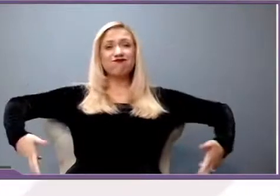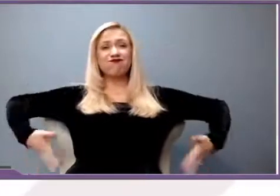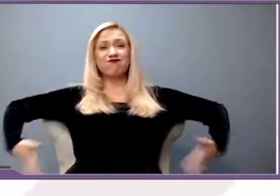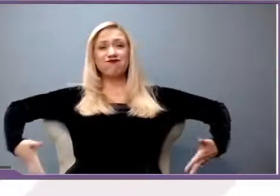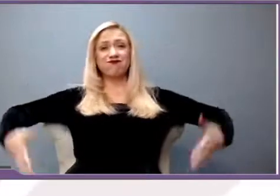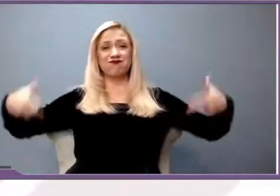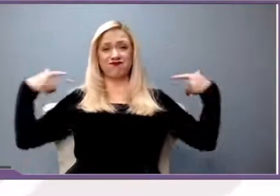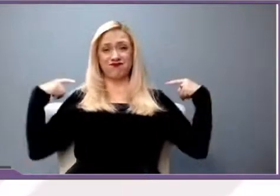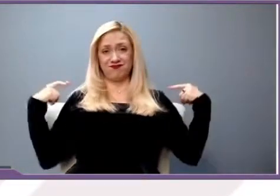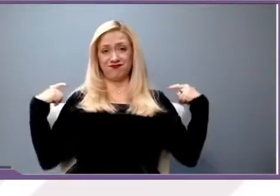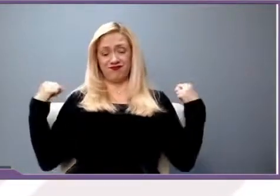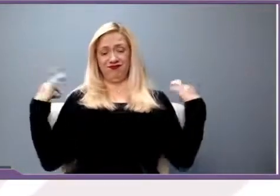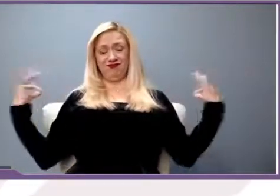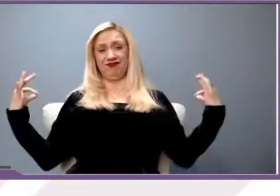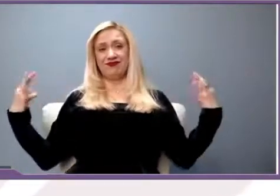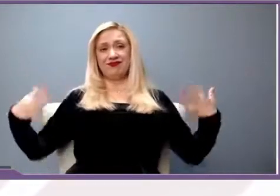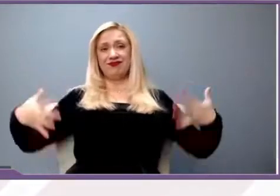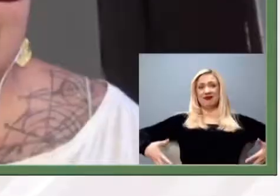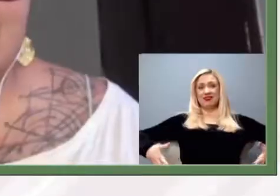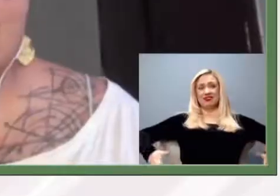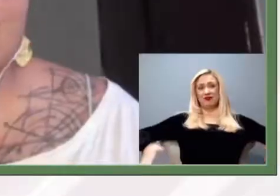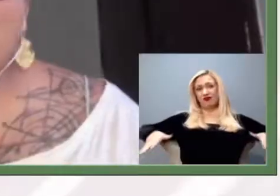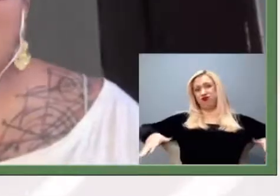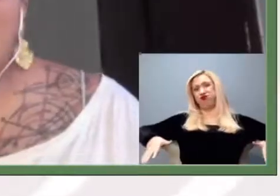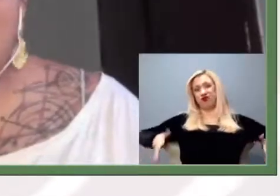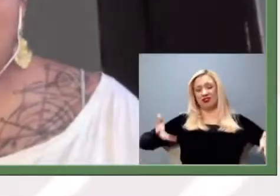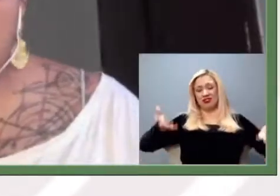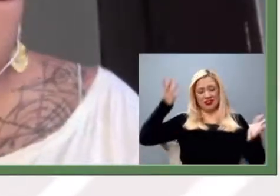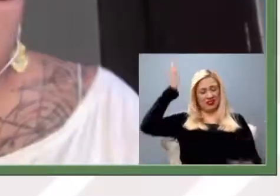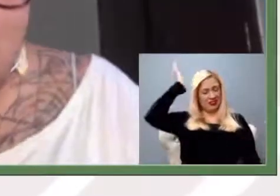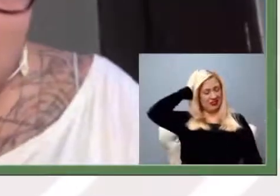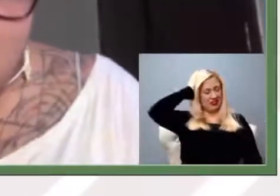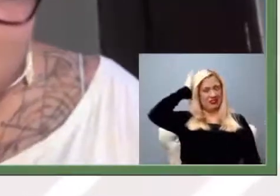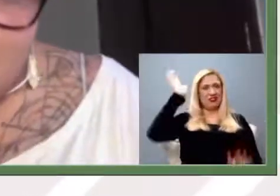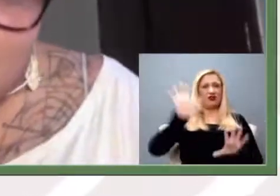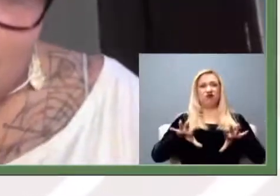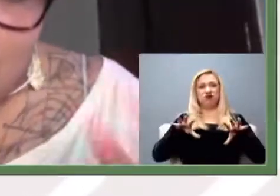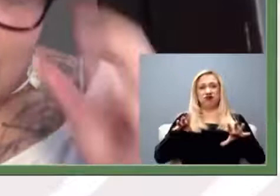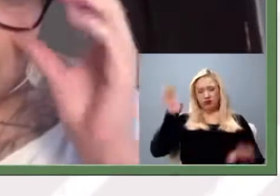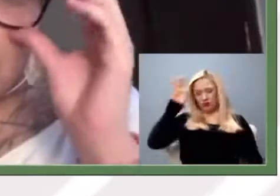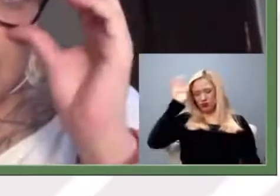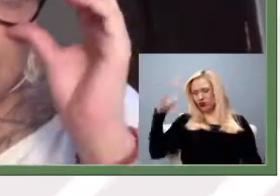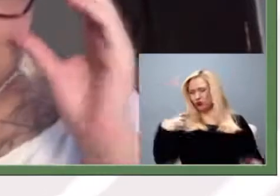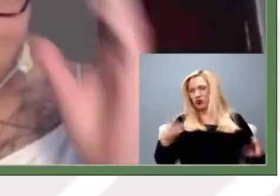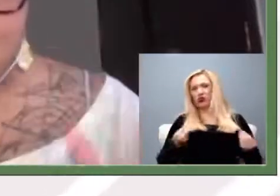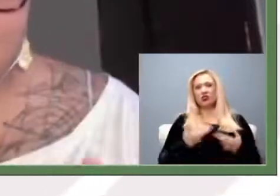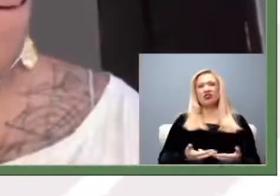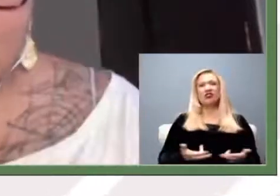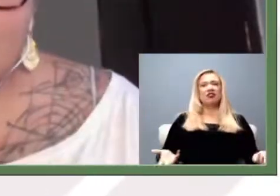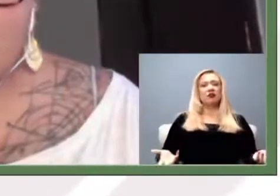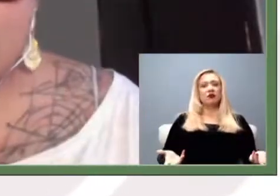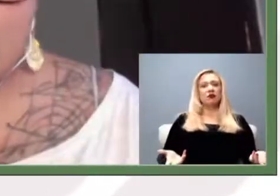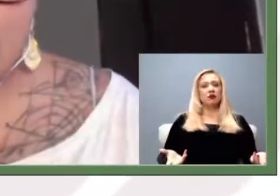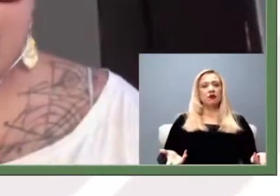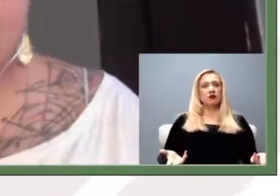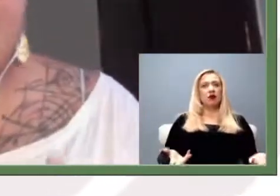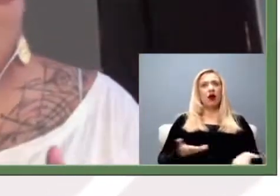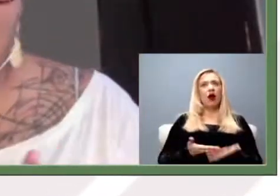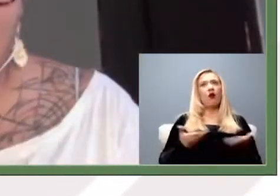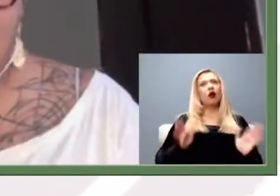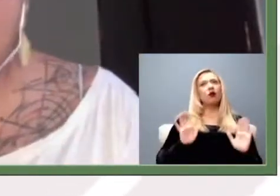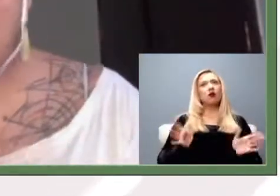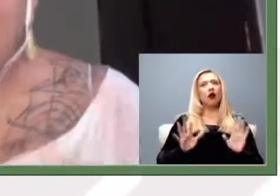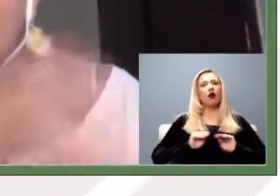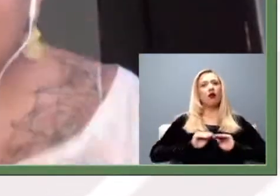la cintura y de la cadera, etcétera. Entonces, bueno, eso se ha convertido en una cuestión que ha